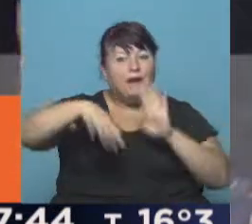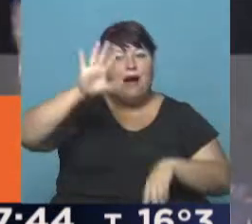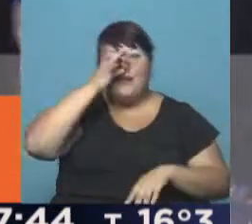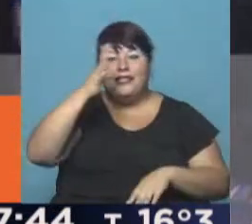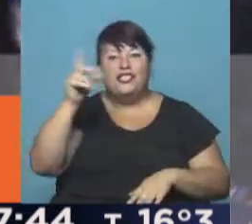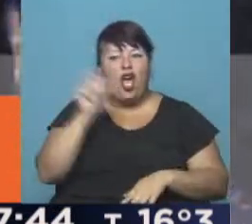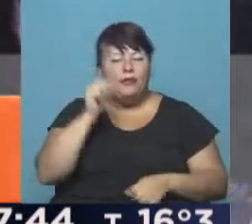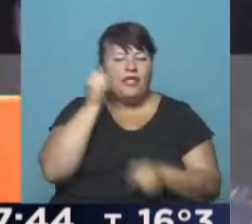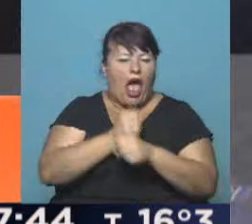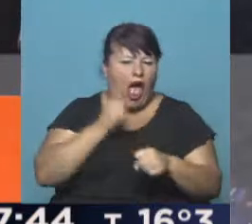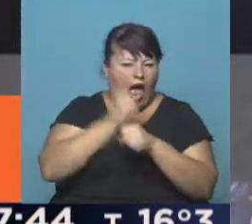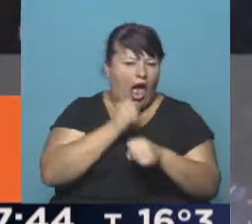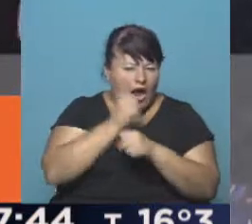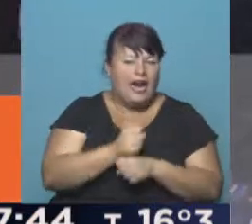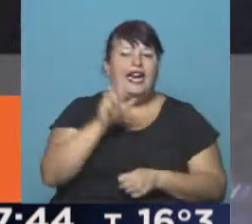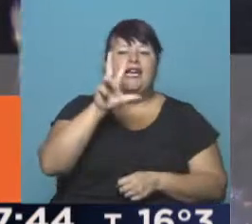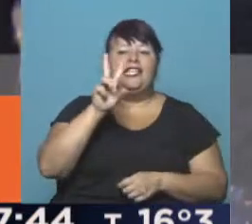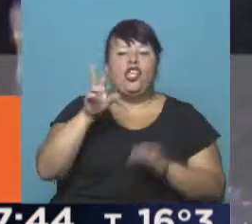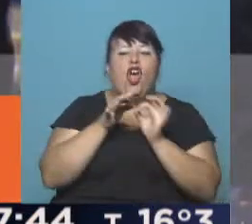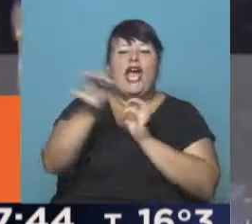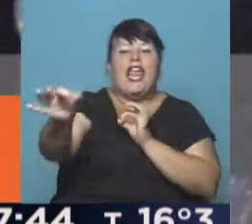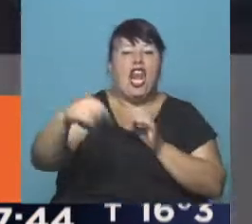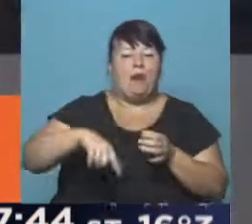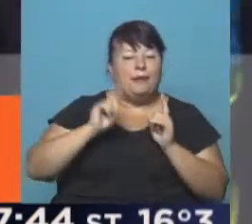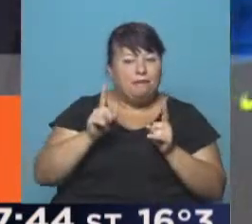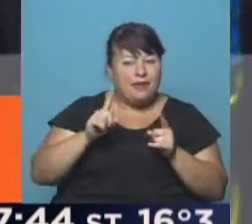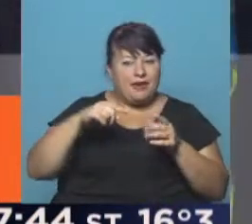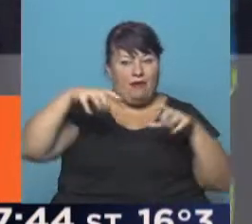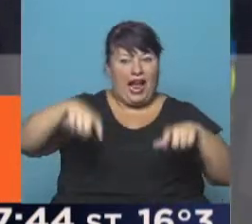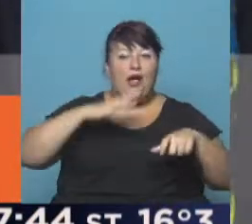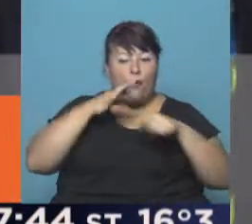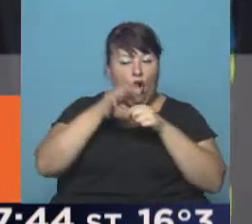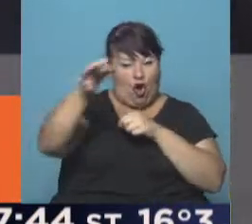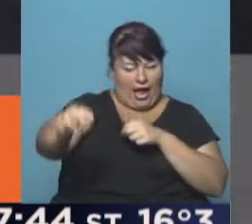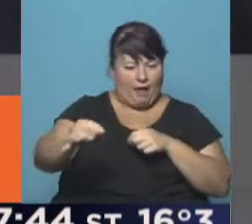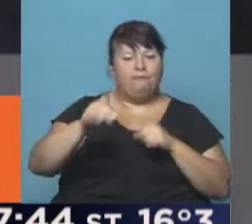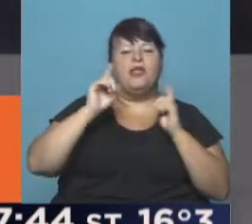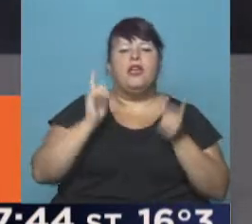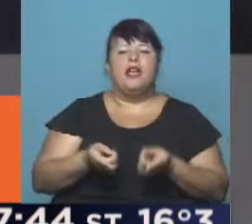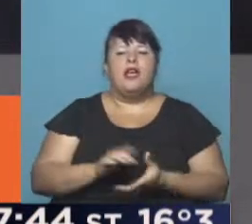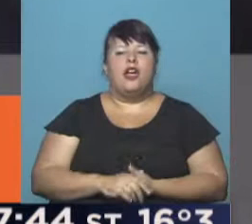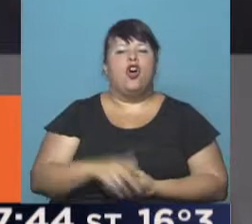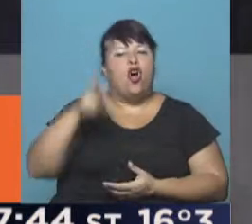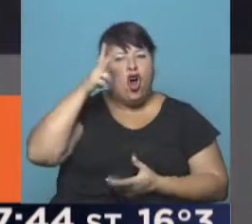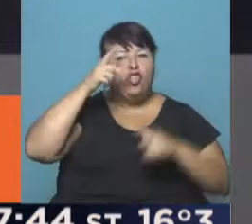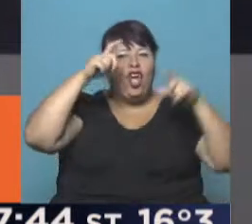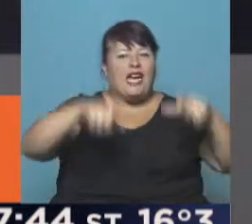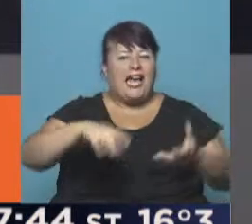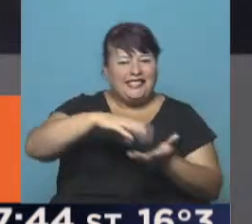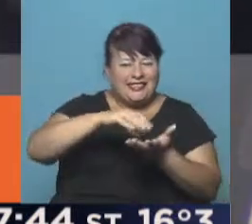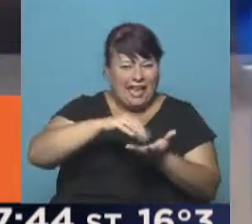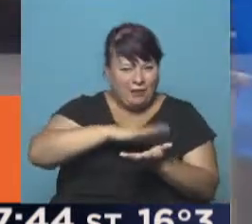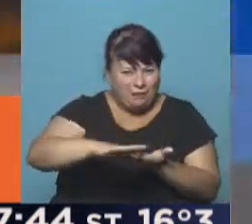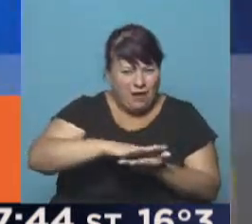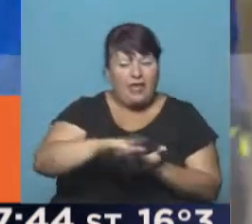25 meses de trabajo, a 32 kilómetros de la mismísima Bombonera. Tiene 8 canchas de césped